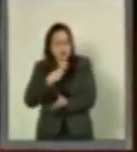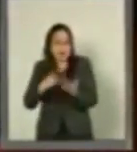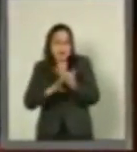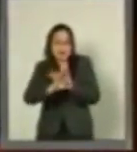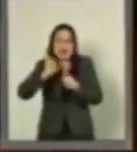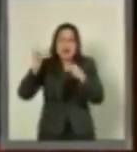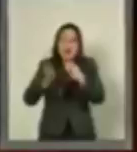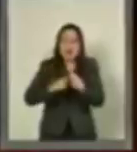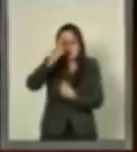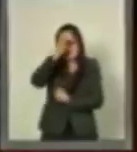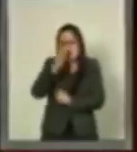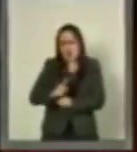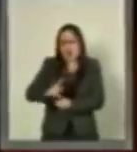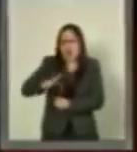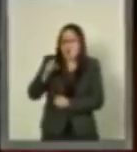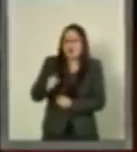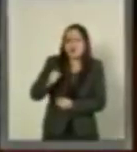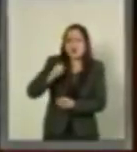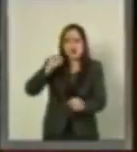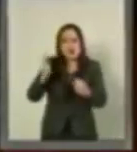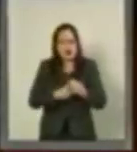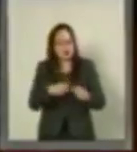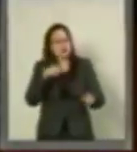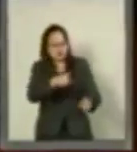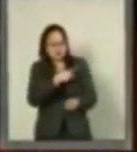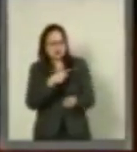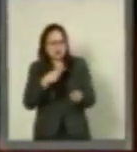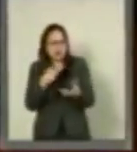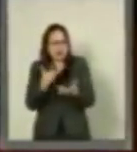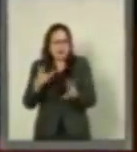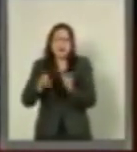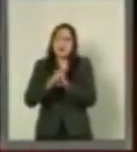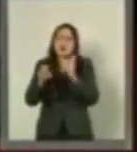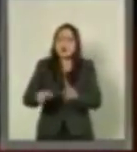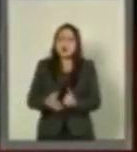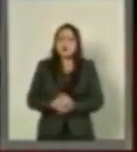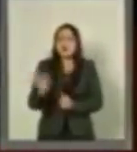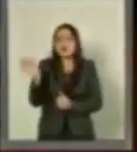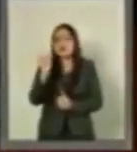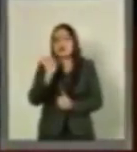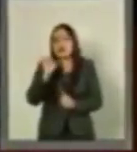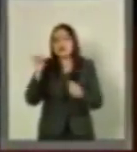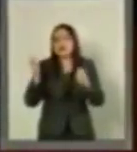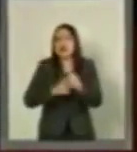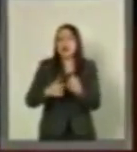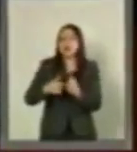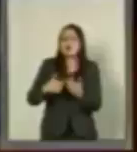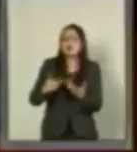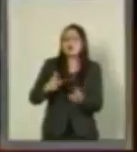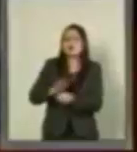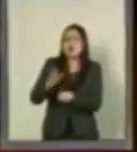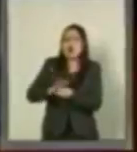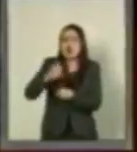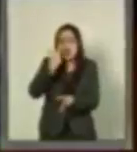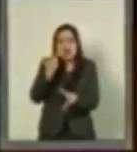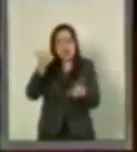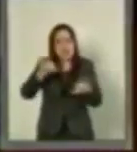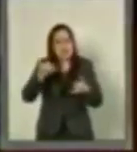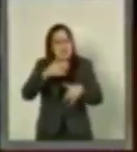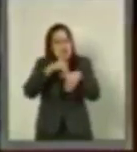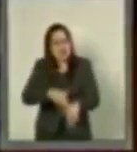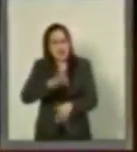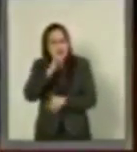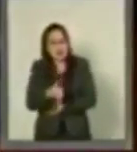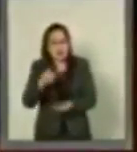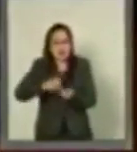actos desproporcionados sin, en el caso de que alguien osara comportarse de esa manera